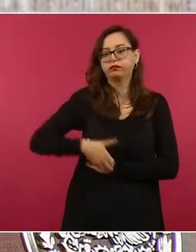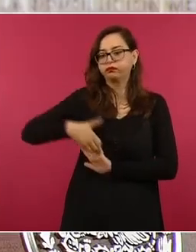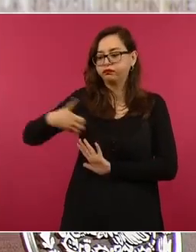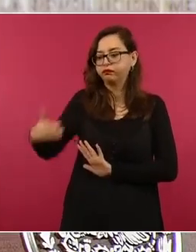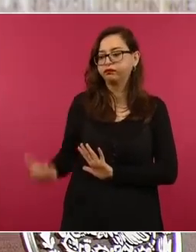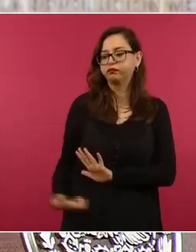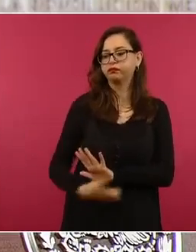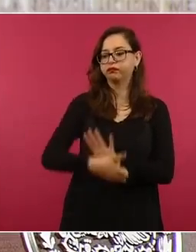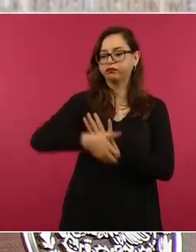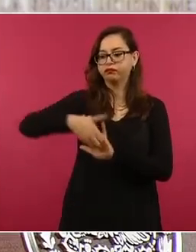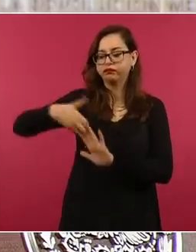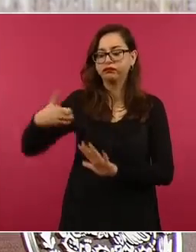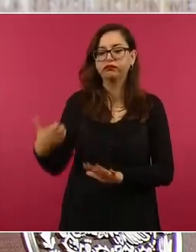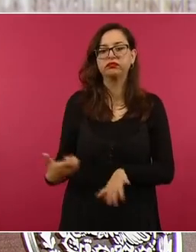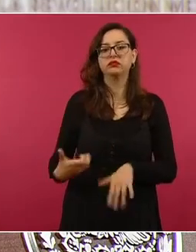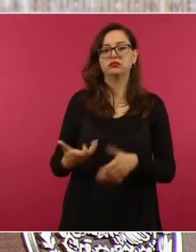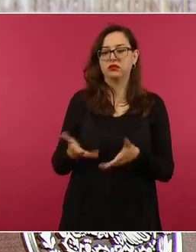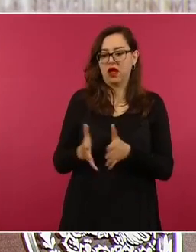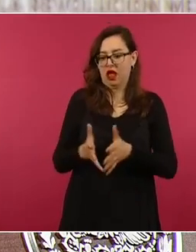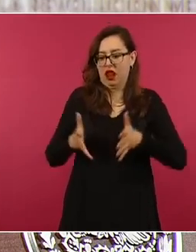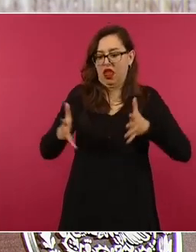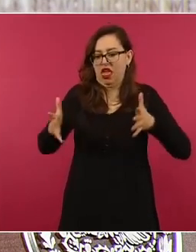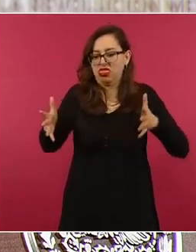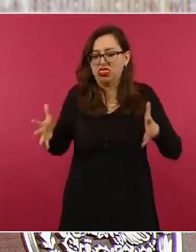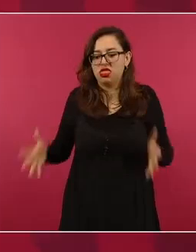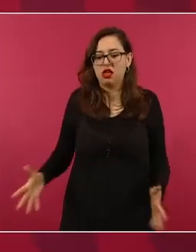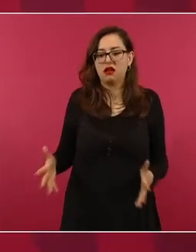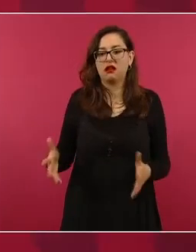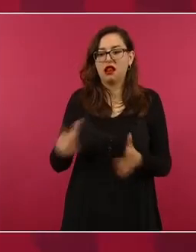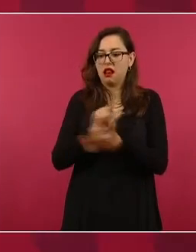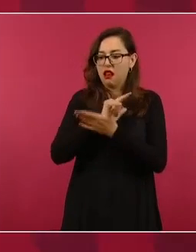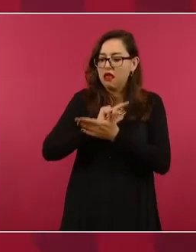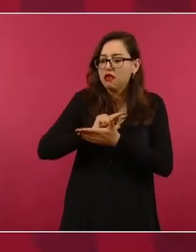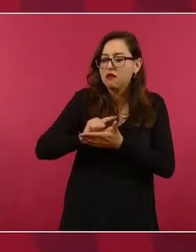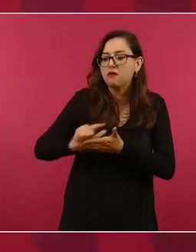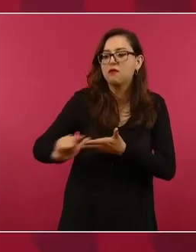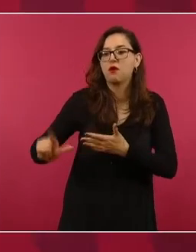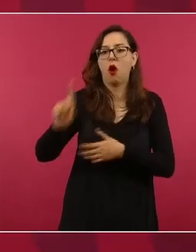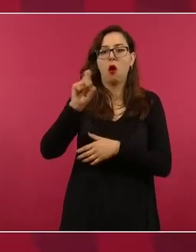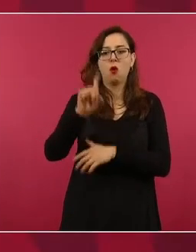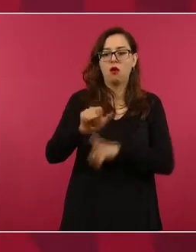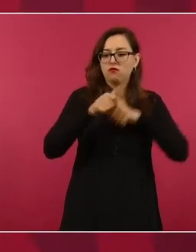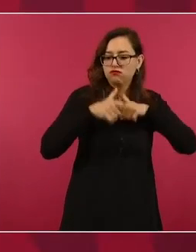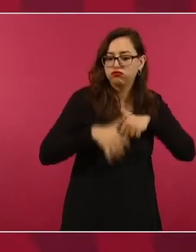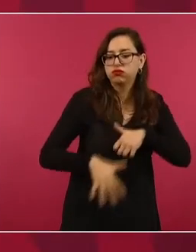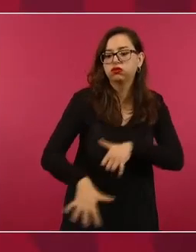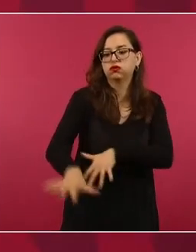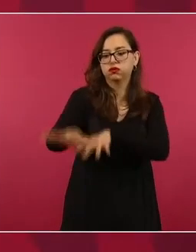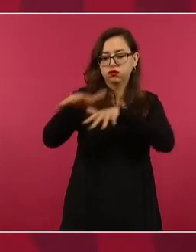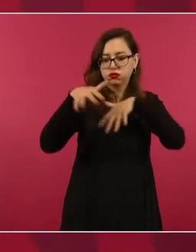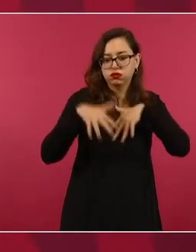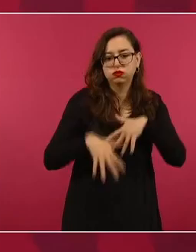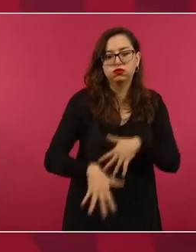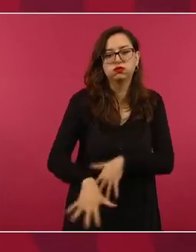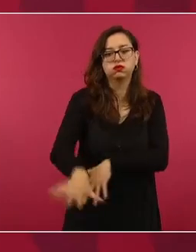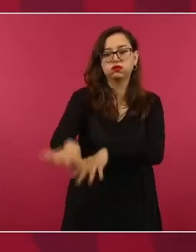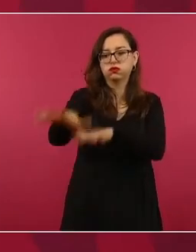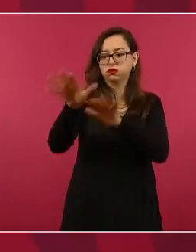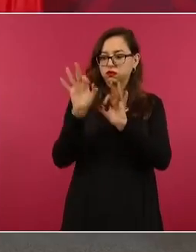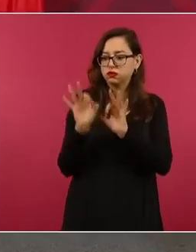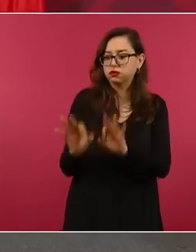dragas y de esta manera se están desasolvando